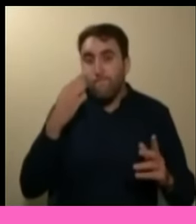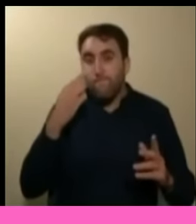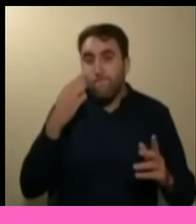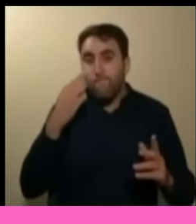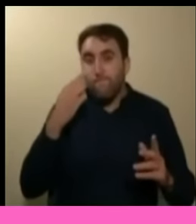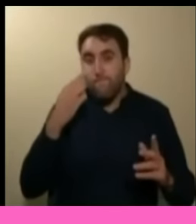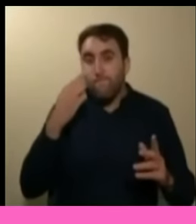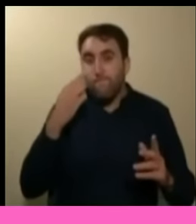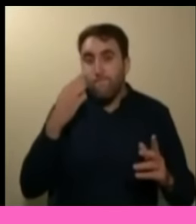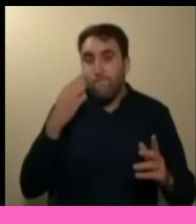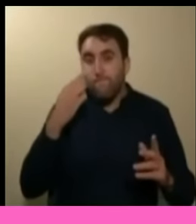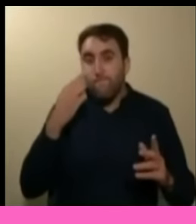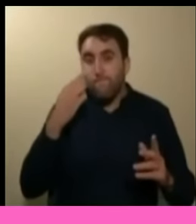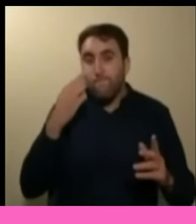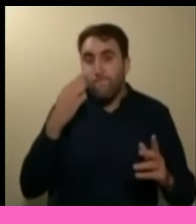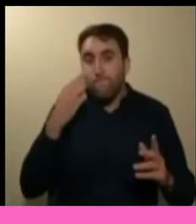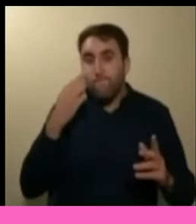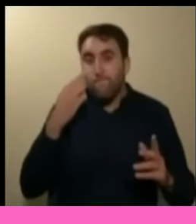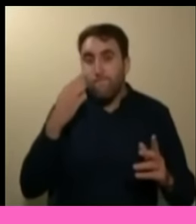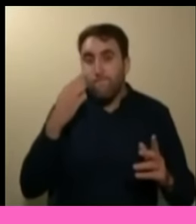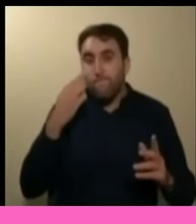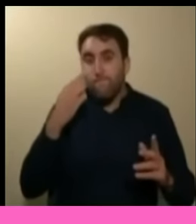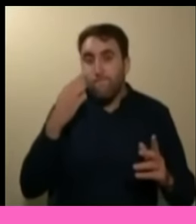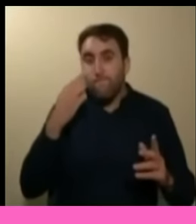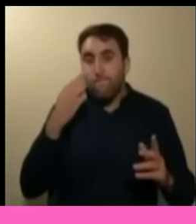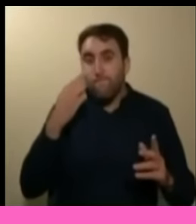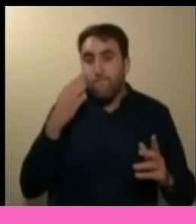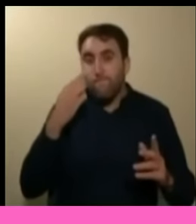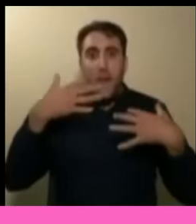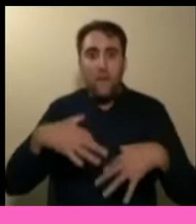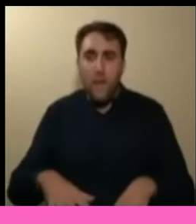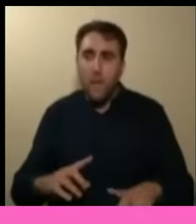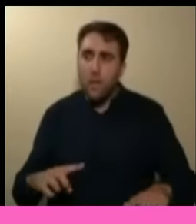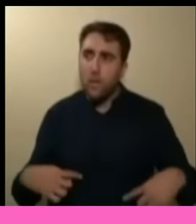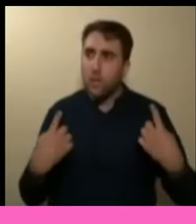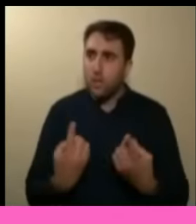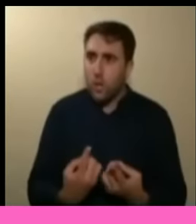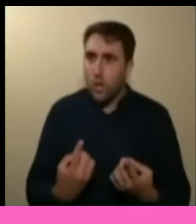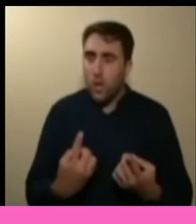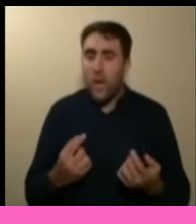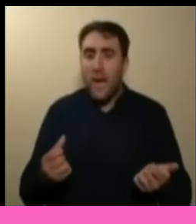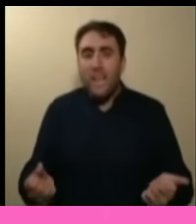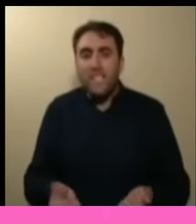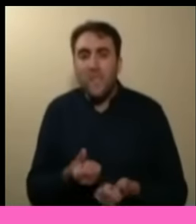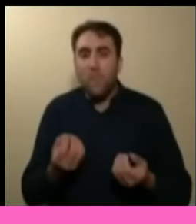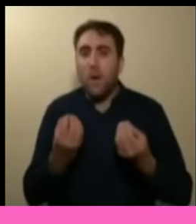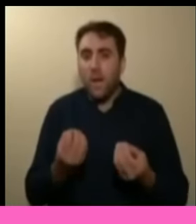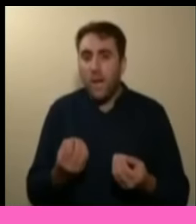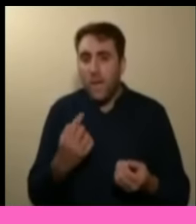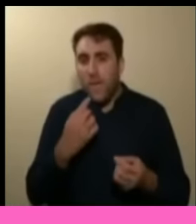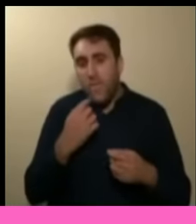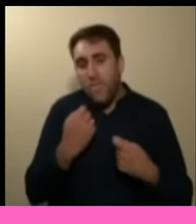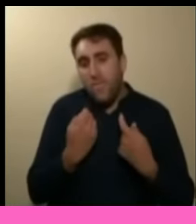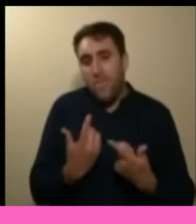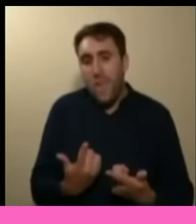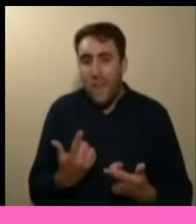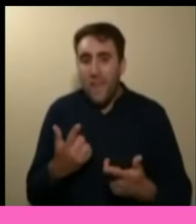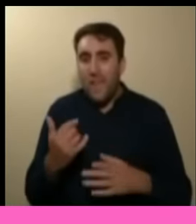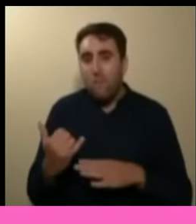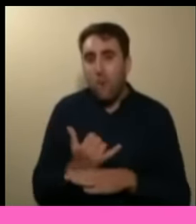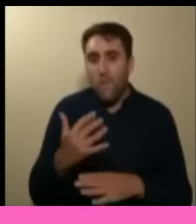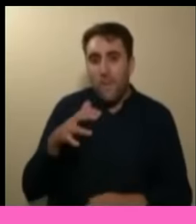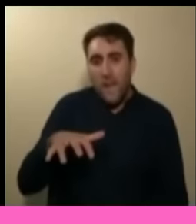de cuidar. ¿Por qué? Porque esencialmente lo que estamos tratando de hacer es estimular el mercado